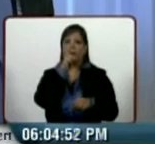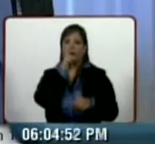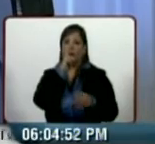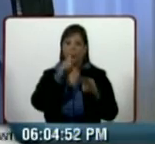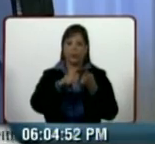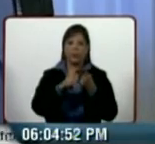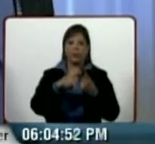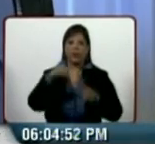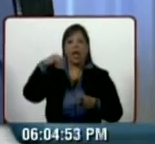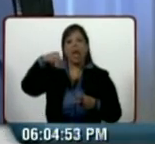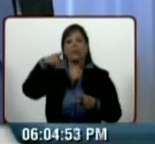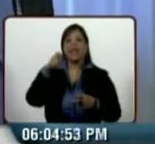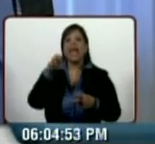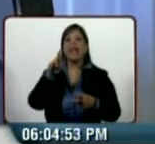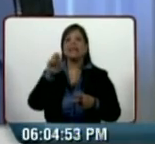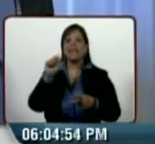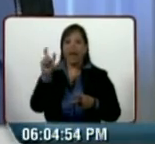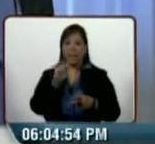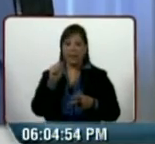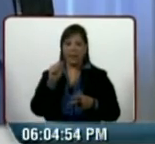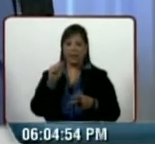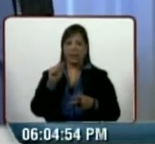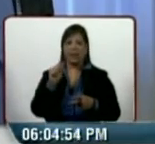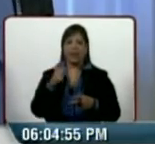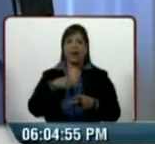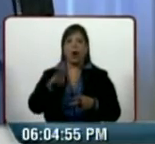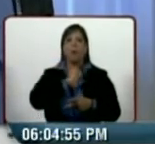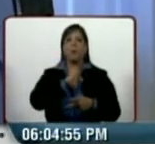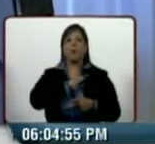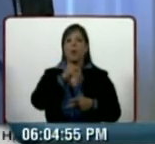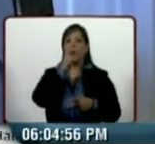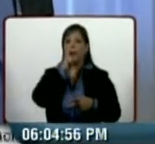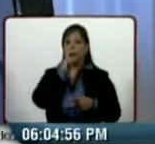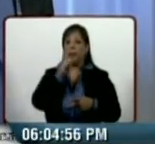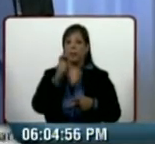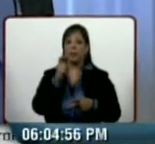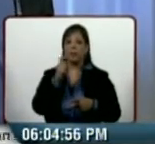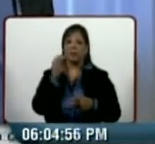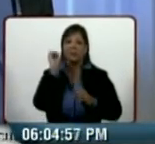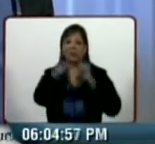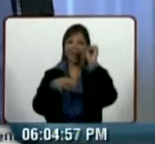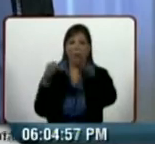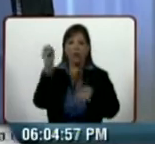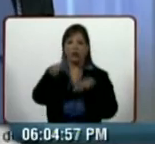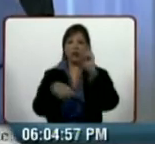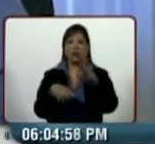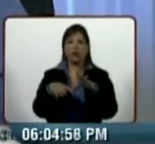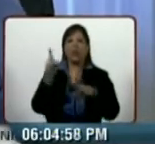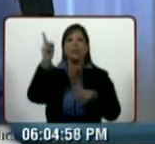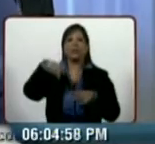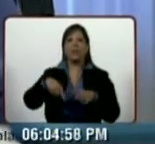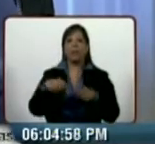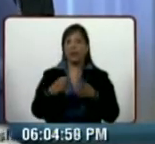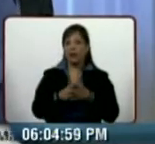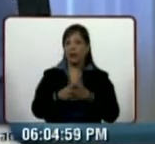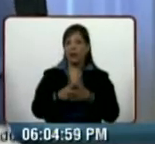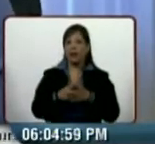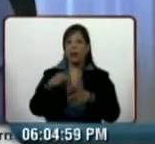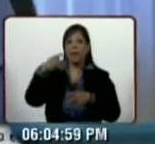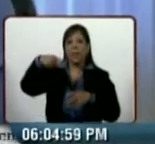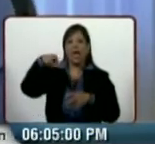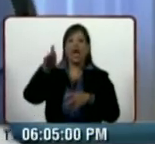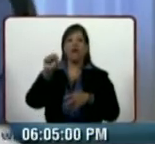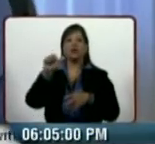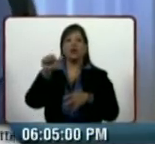teresa maniglia sino también la cuenta del propio presidente nicolás maduro y ahora nos reportan también la cuenta del partido socialista unido de venezuela